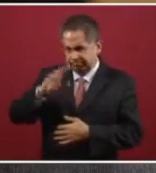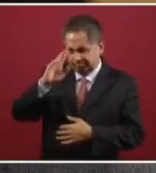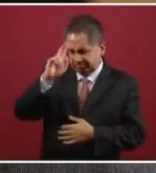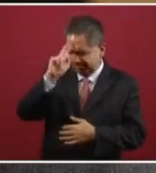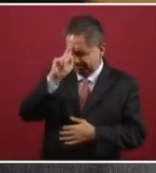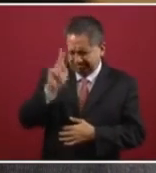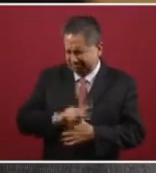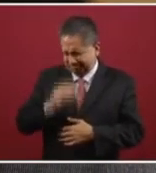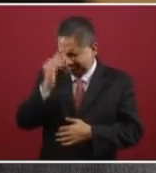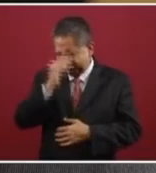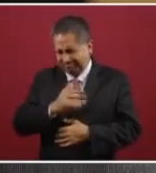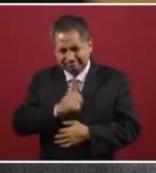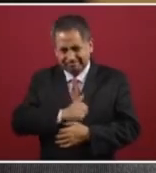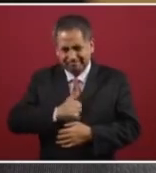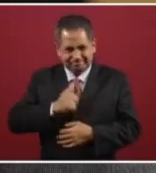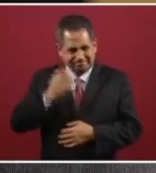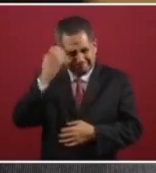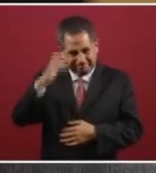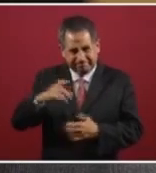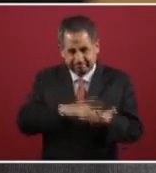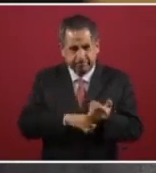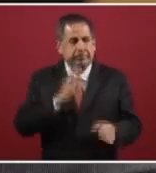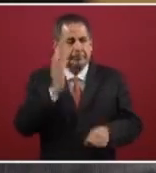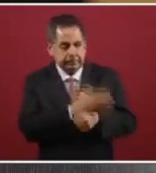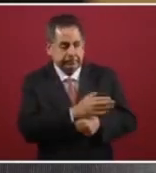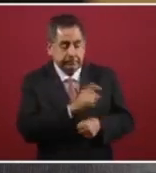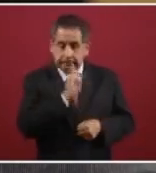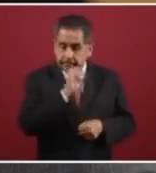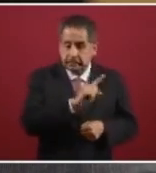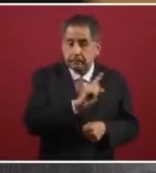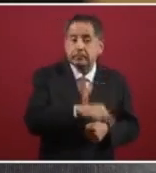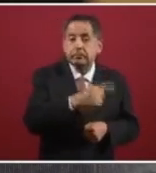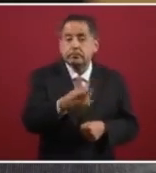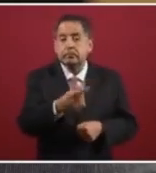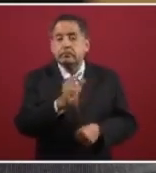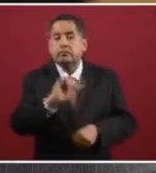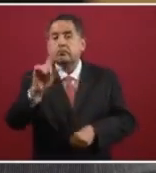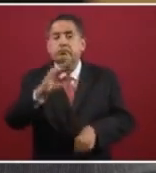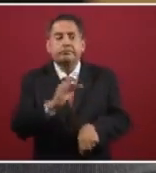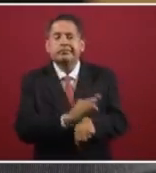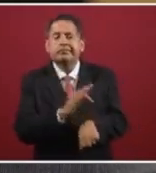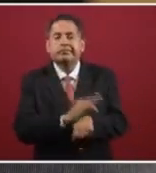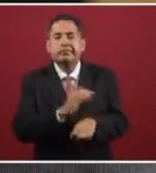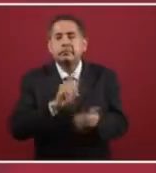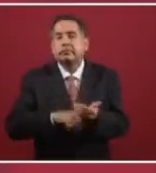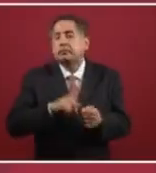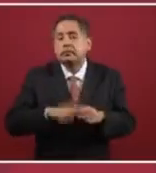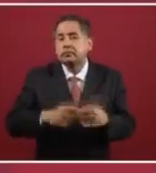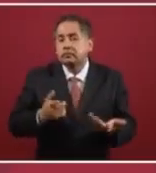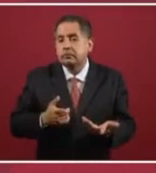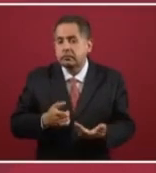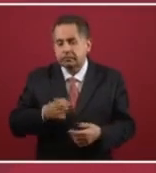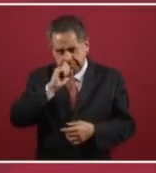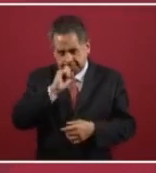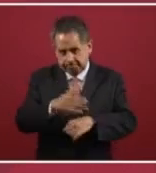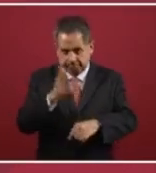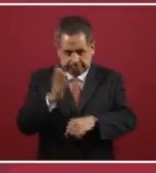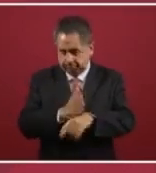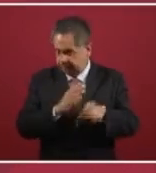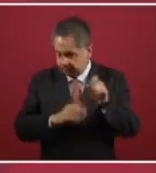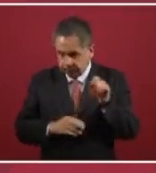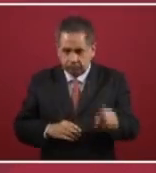horrendos y lamentables crímenes, sino también a la autoridad, porque si